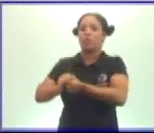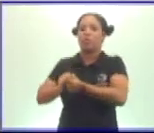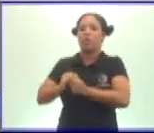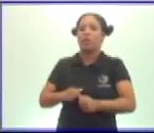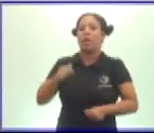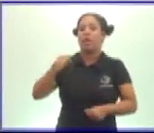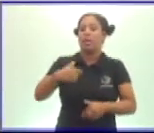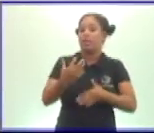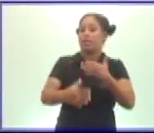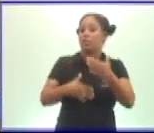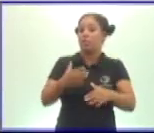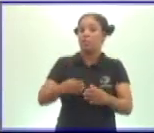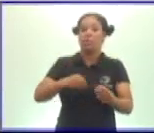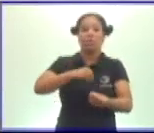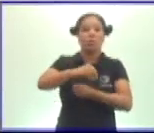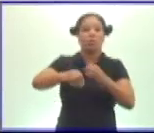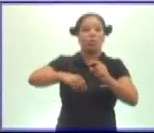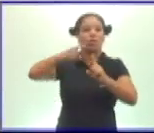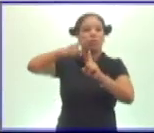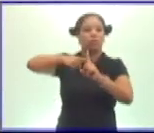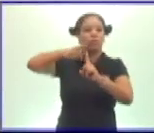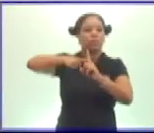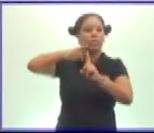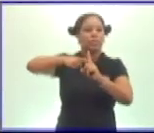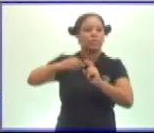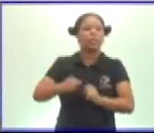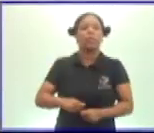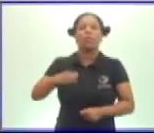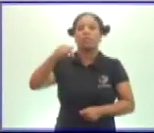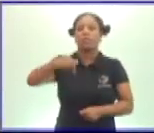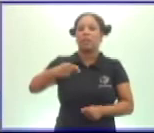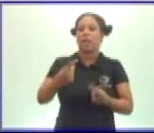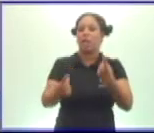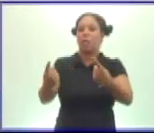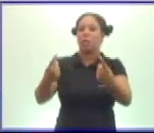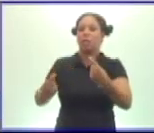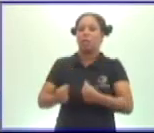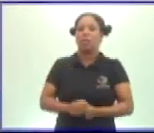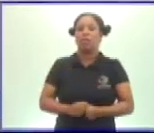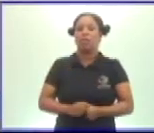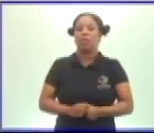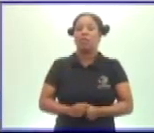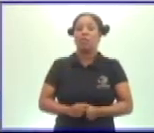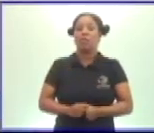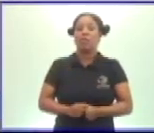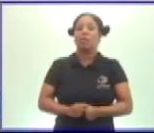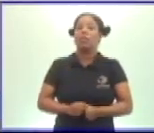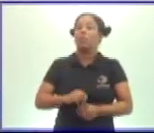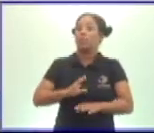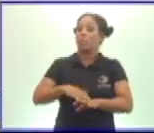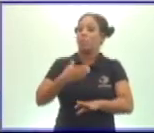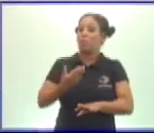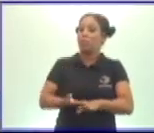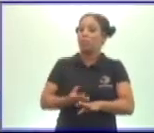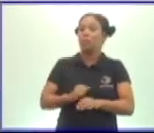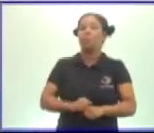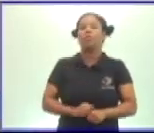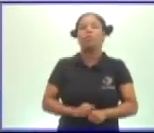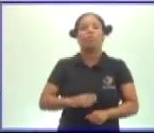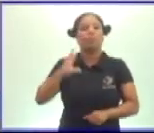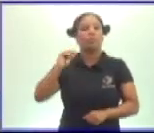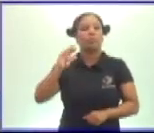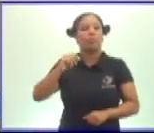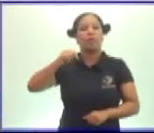hay una variación de entalpía en cada uno de estos. Y por supuesto, nosotros vamos a hacer posteriormente referencia